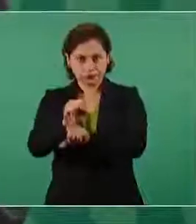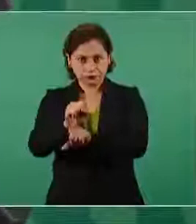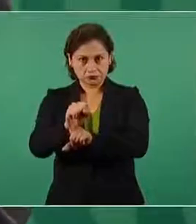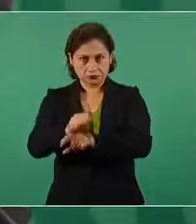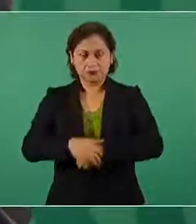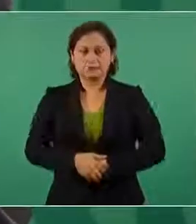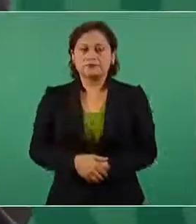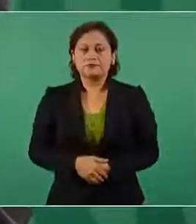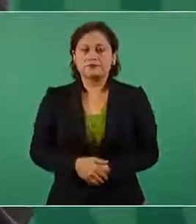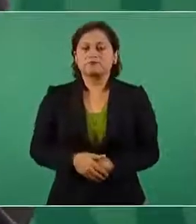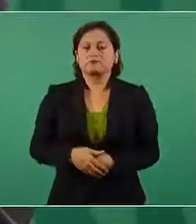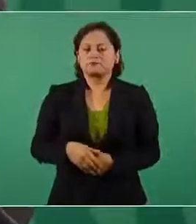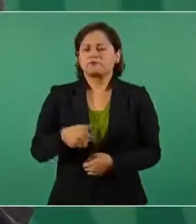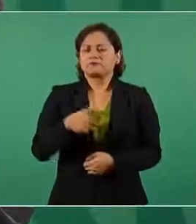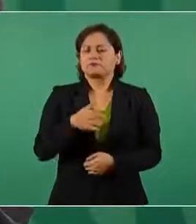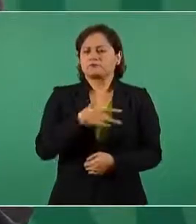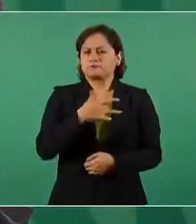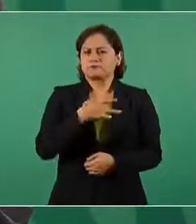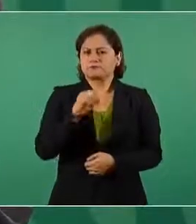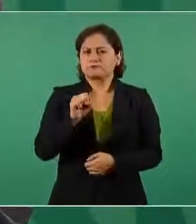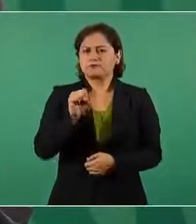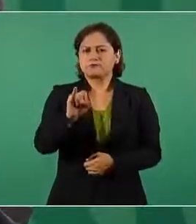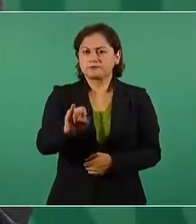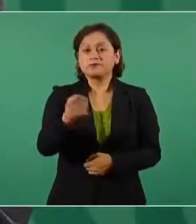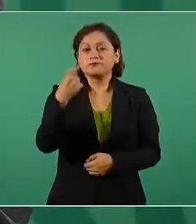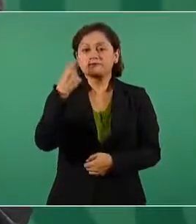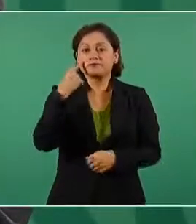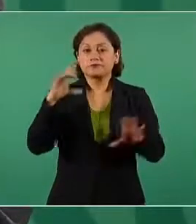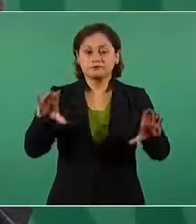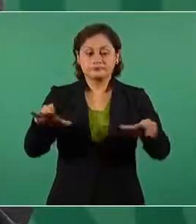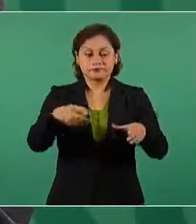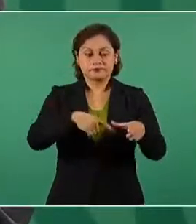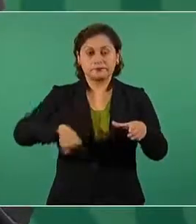avanzando en el Poder Judicial,